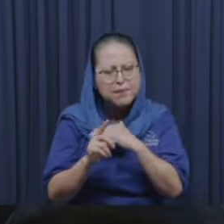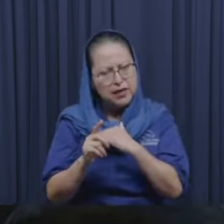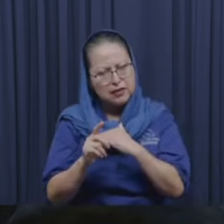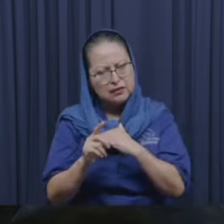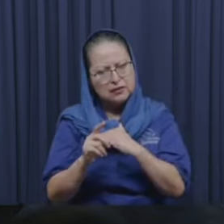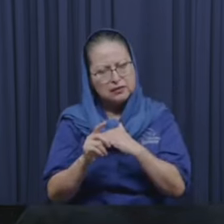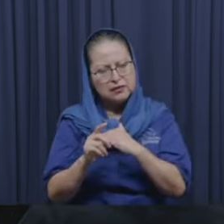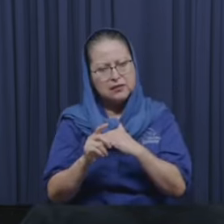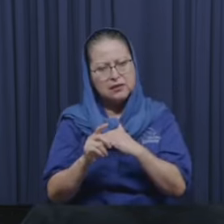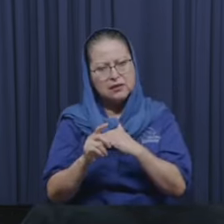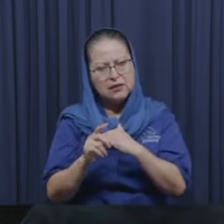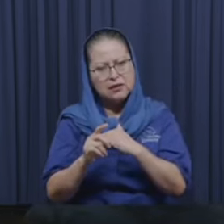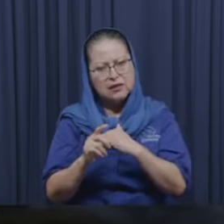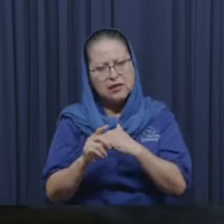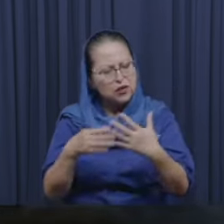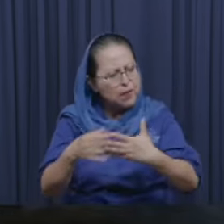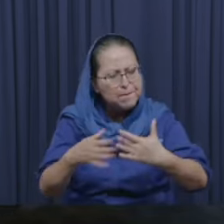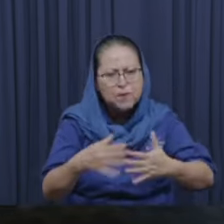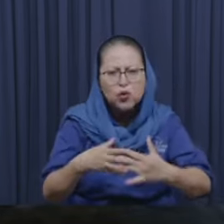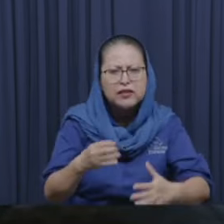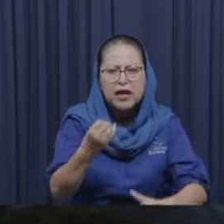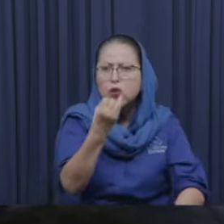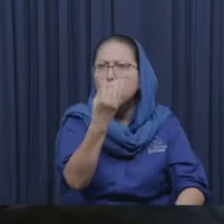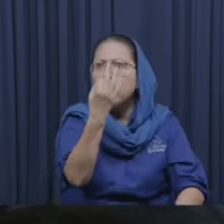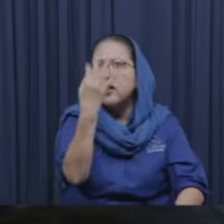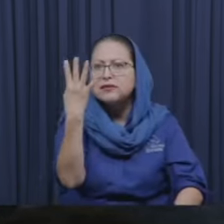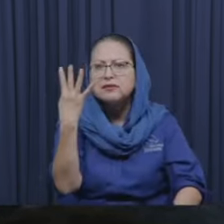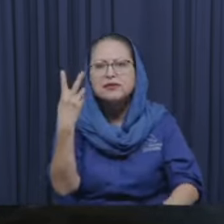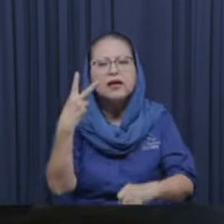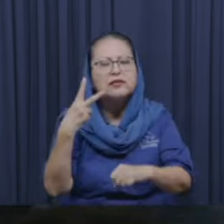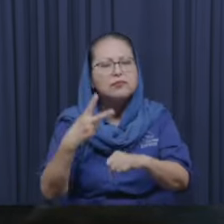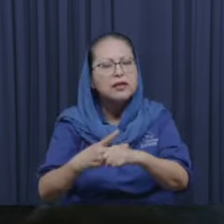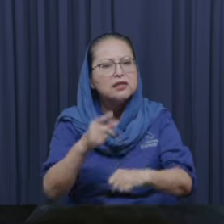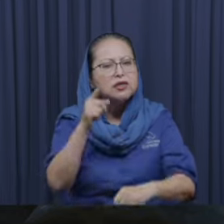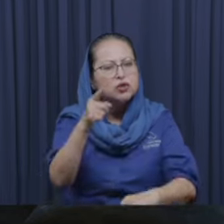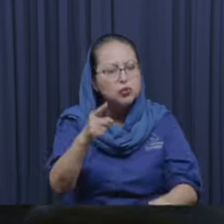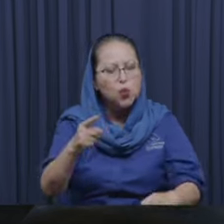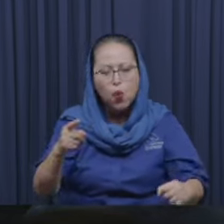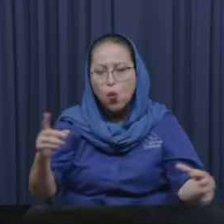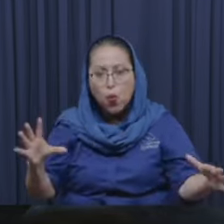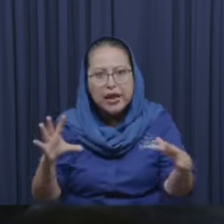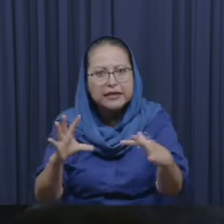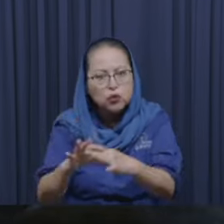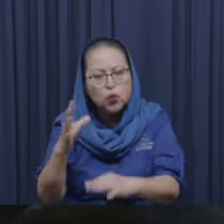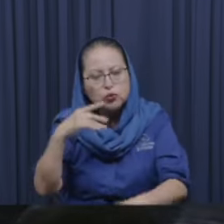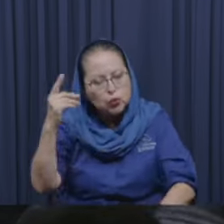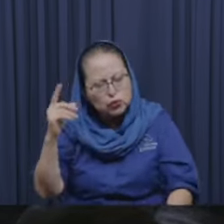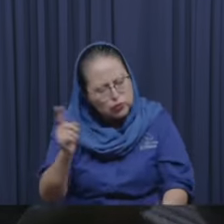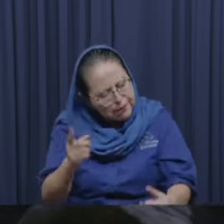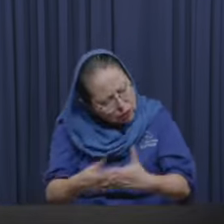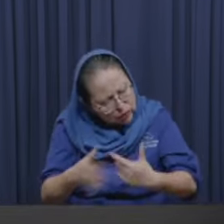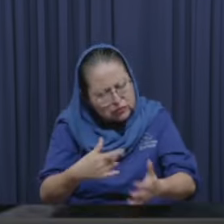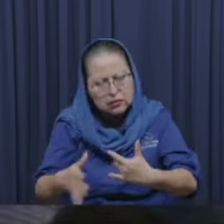importa no importa acérquese al señor y él se acercará a